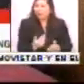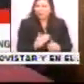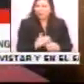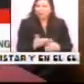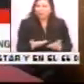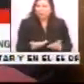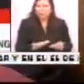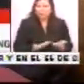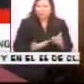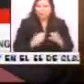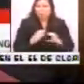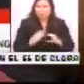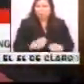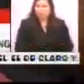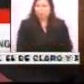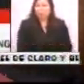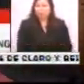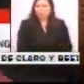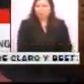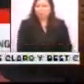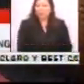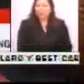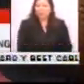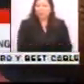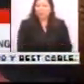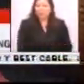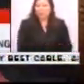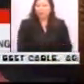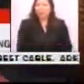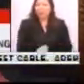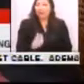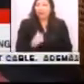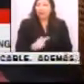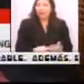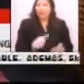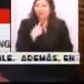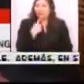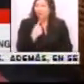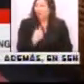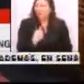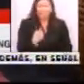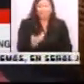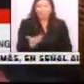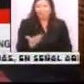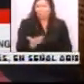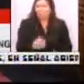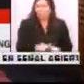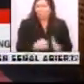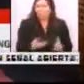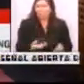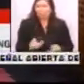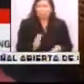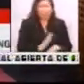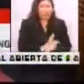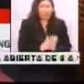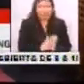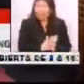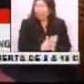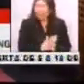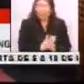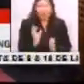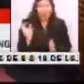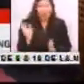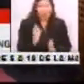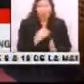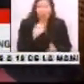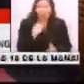través de los medios de comunicación. Debo señalar que yo no he solicitado la apertura de la cuenta. Nunca